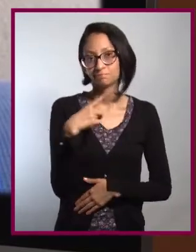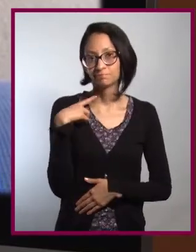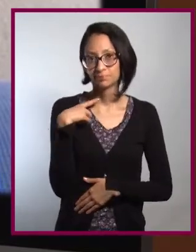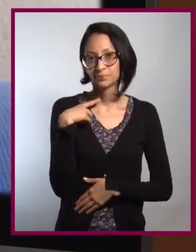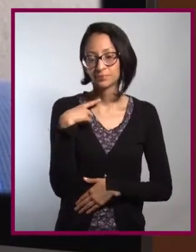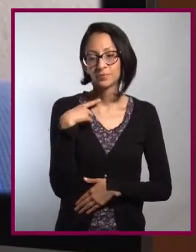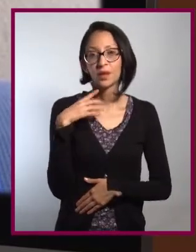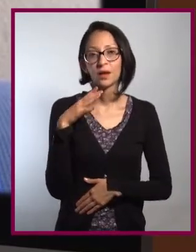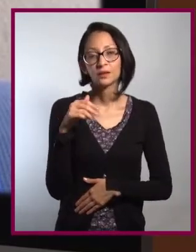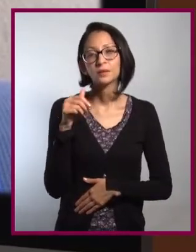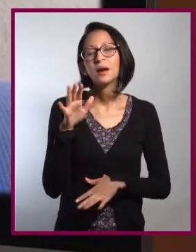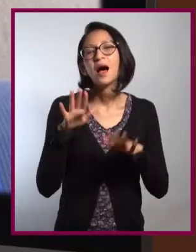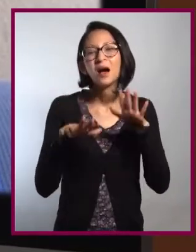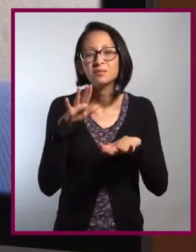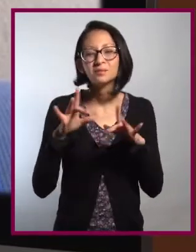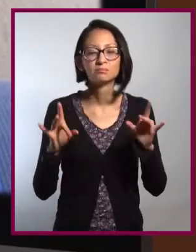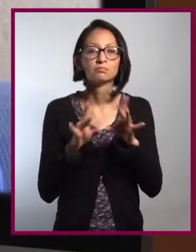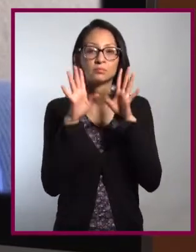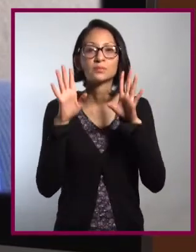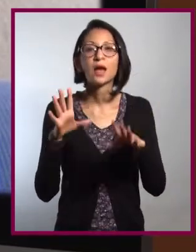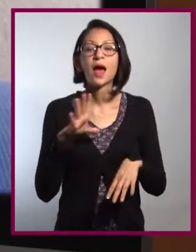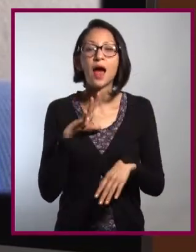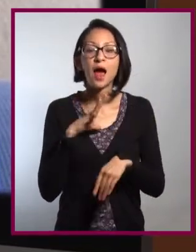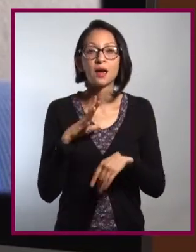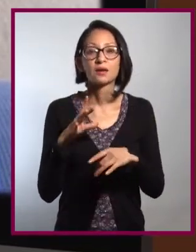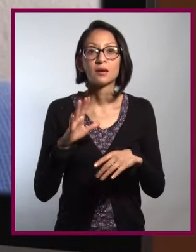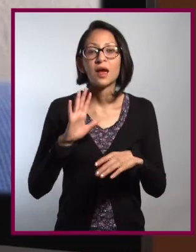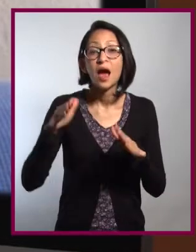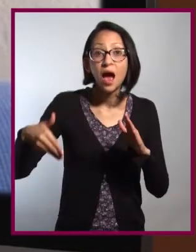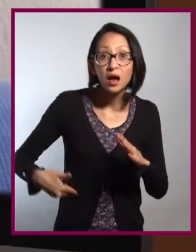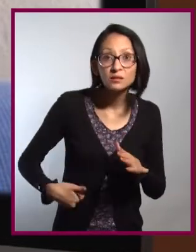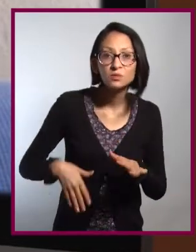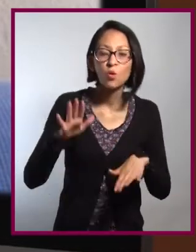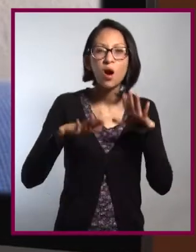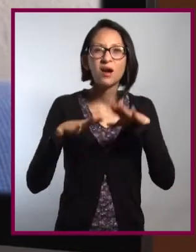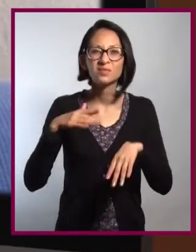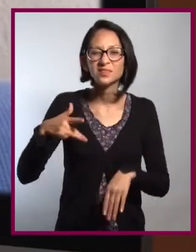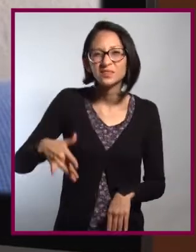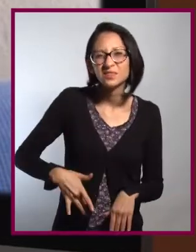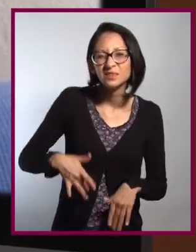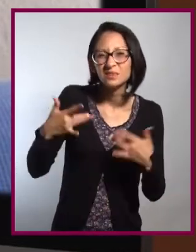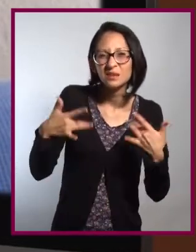padecer algún accidente o incluso apendicitis, que son cosas que a veces no se pueden